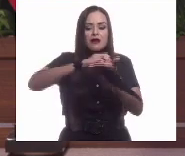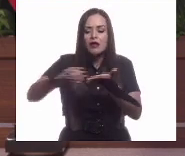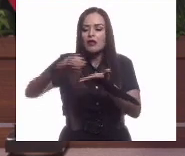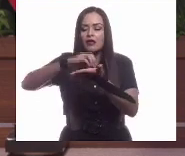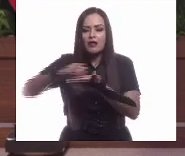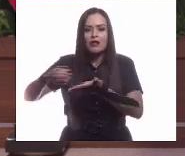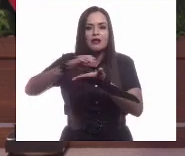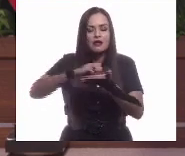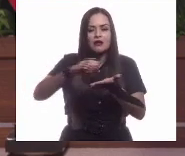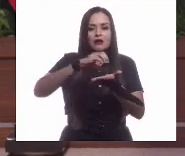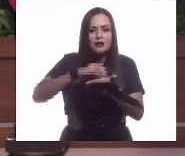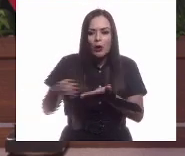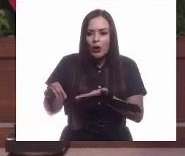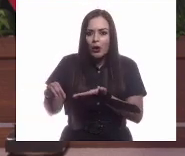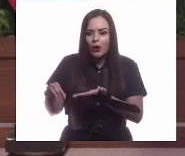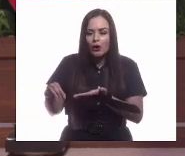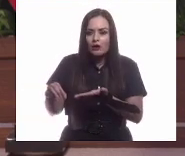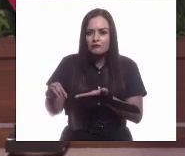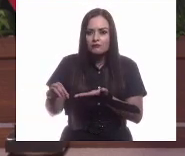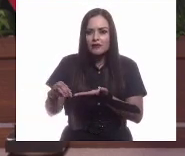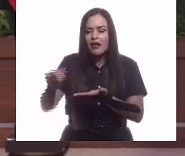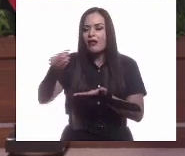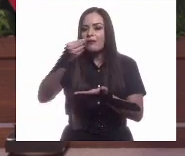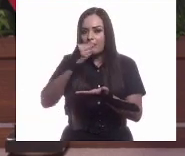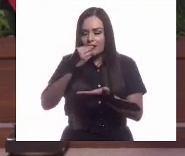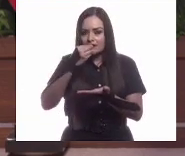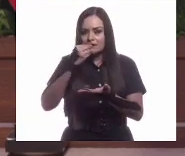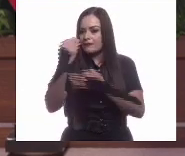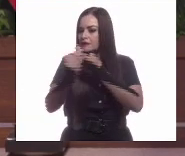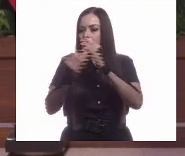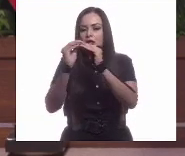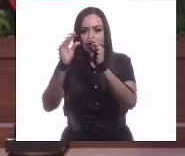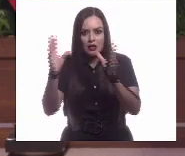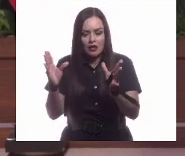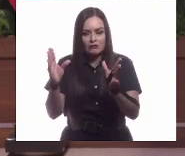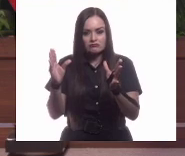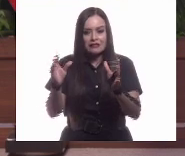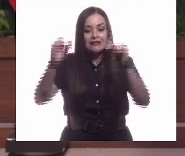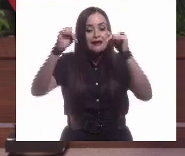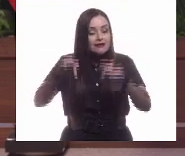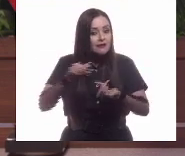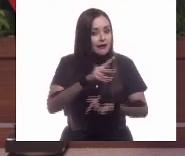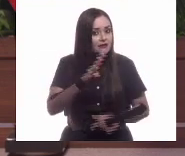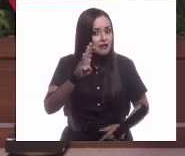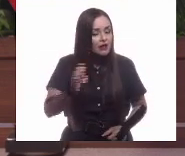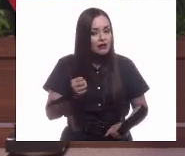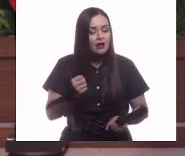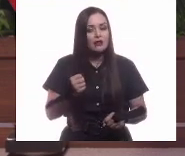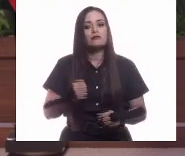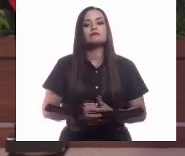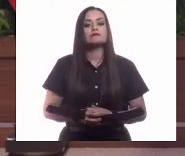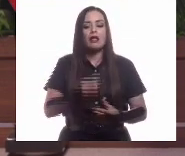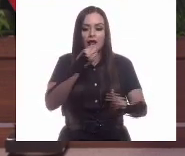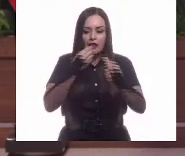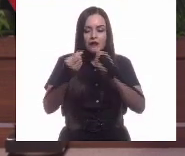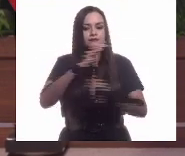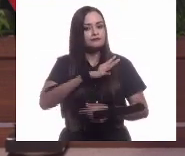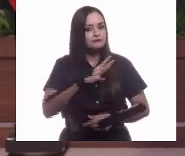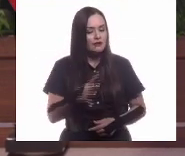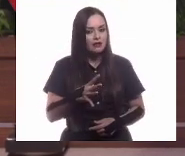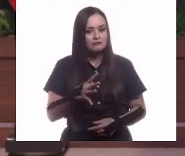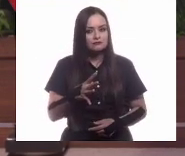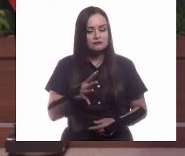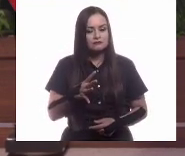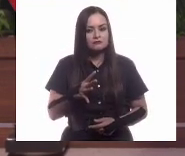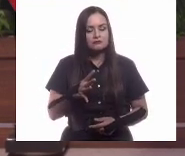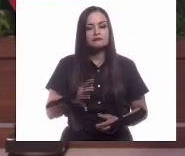consolidadas que efectuamos con transparencia y con oportunidad, logramos en Baja California Sur garantizar el abasto. Por otra